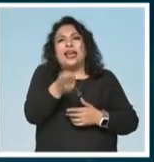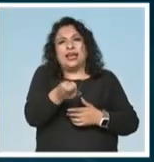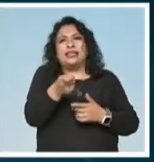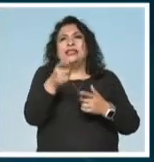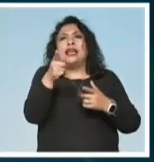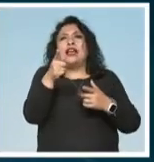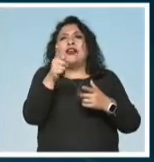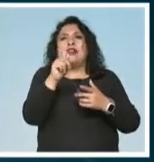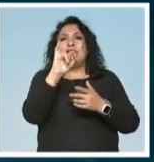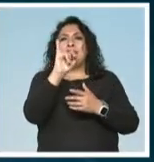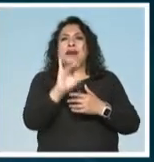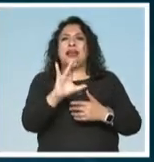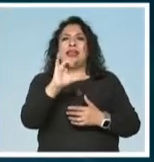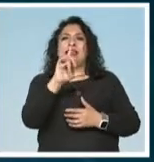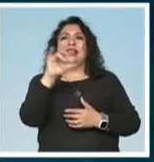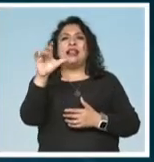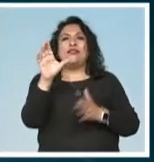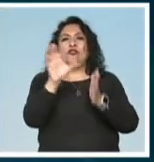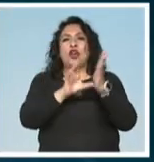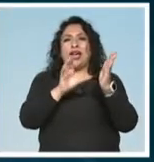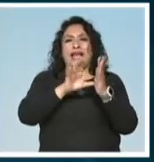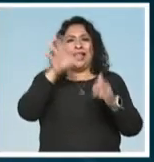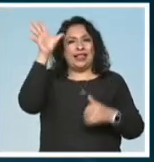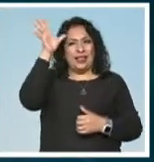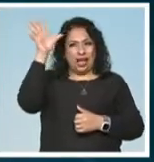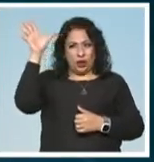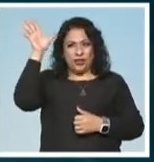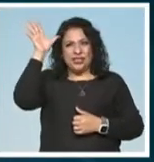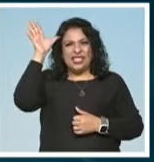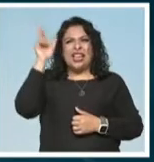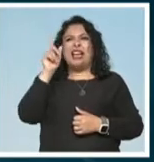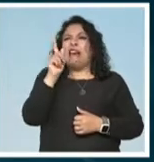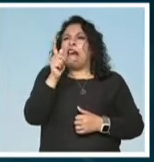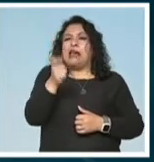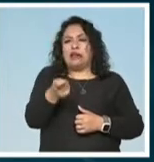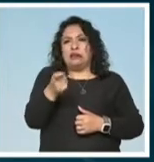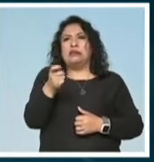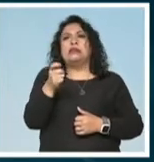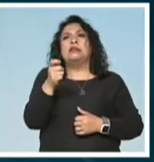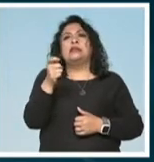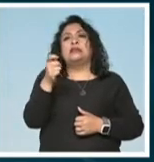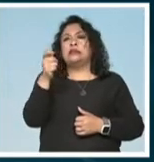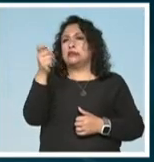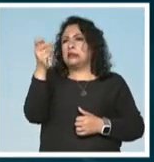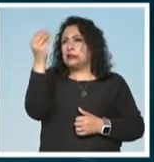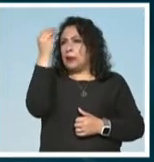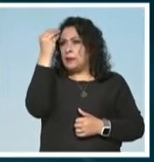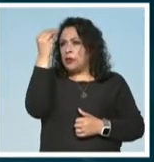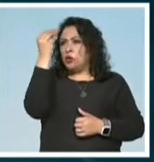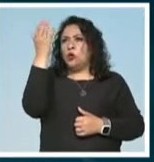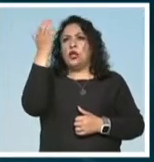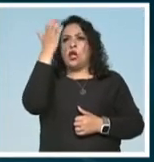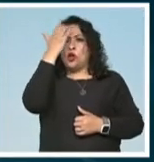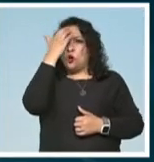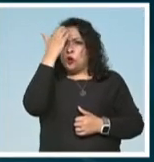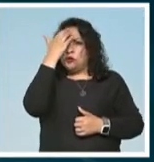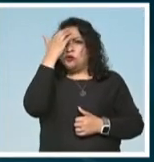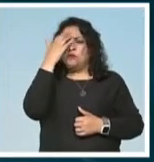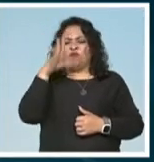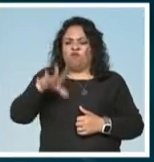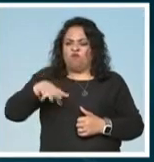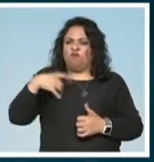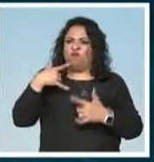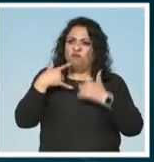glifo del calendario azteca, que significa sabiduría, conocimiento y